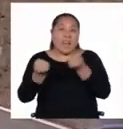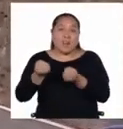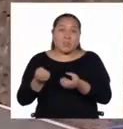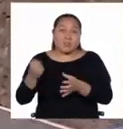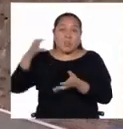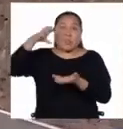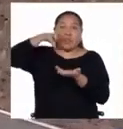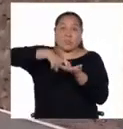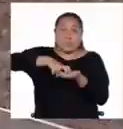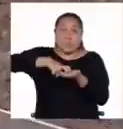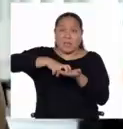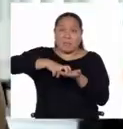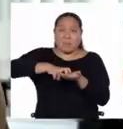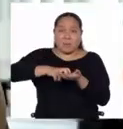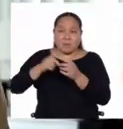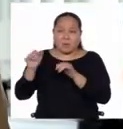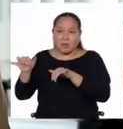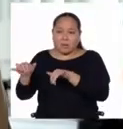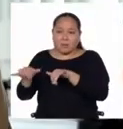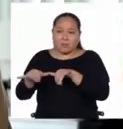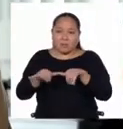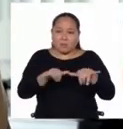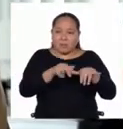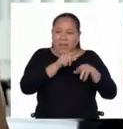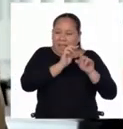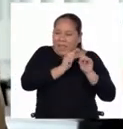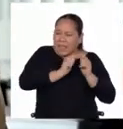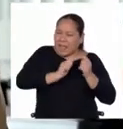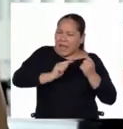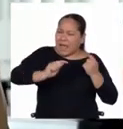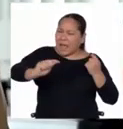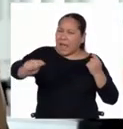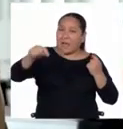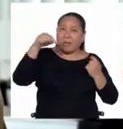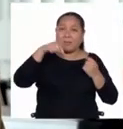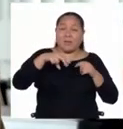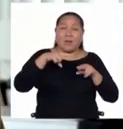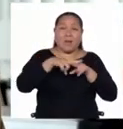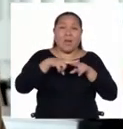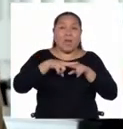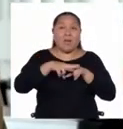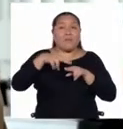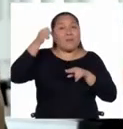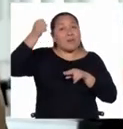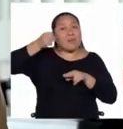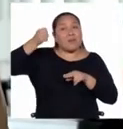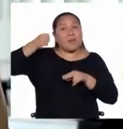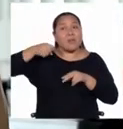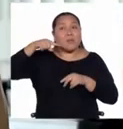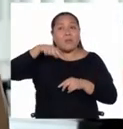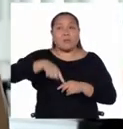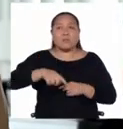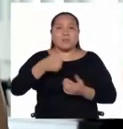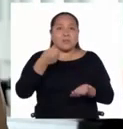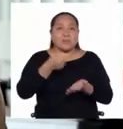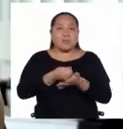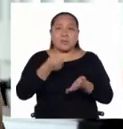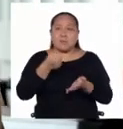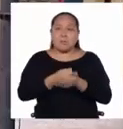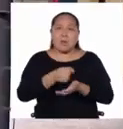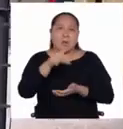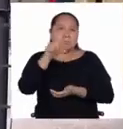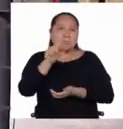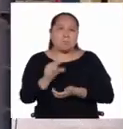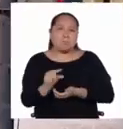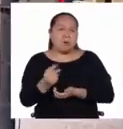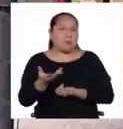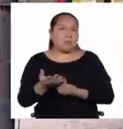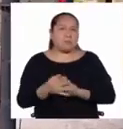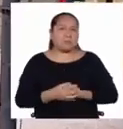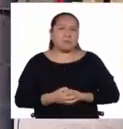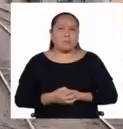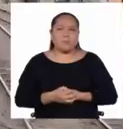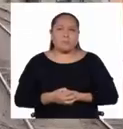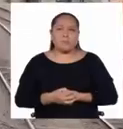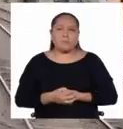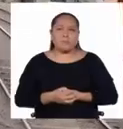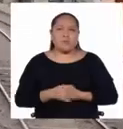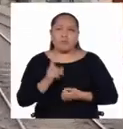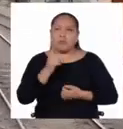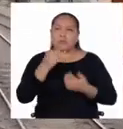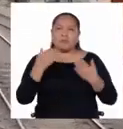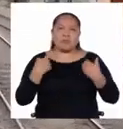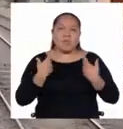grandes distancias. El ferrocarril prácticamente tiene una tasa bajísima de accidentes.